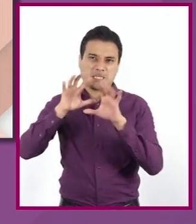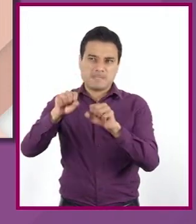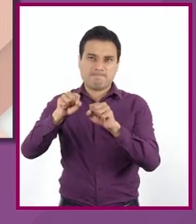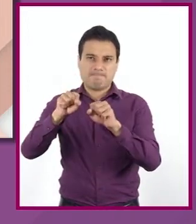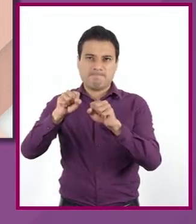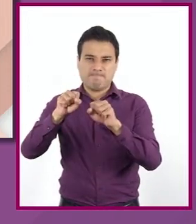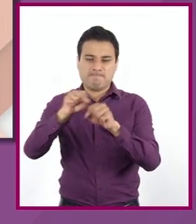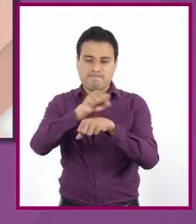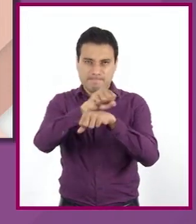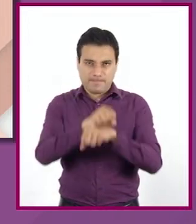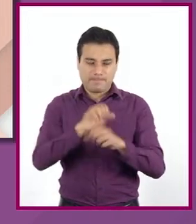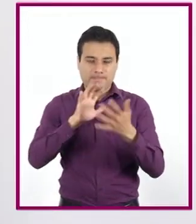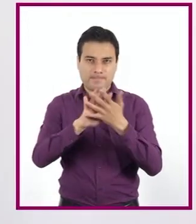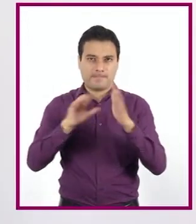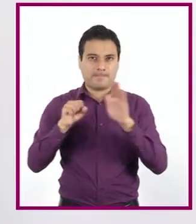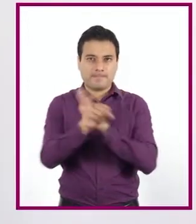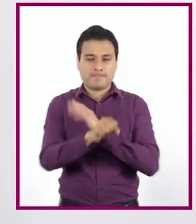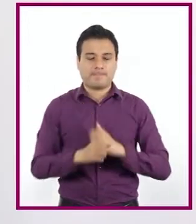condena a muerte.